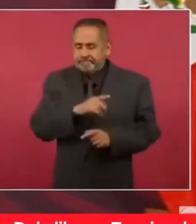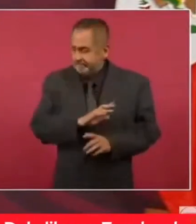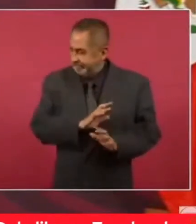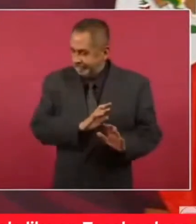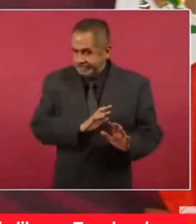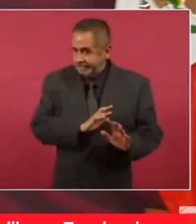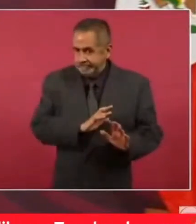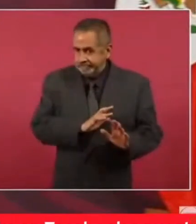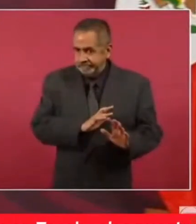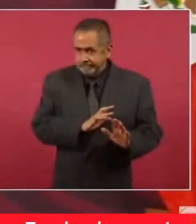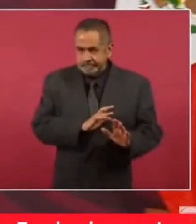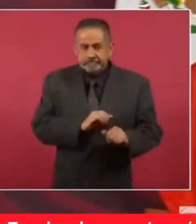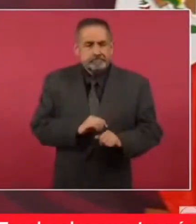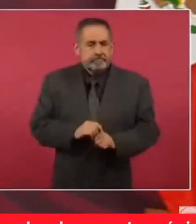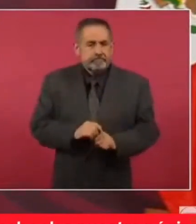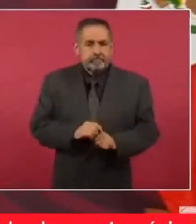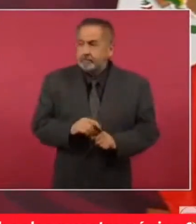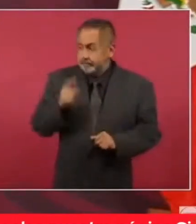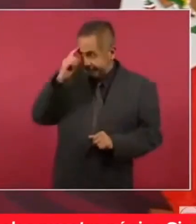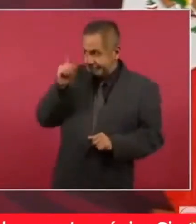de que ya